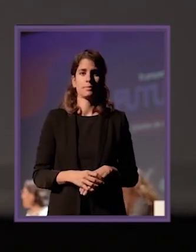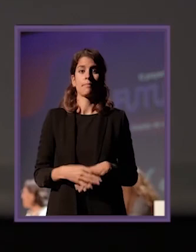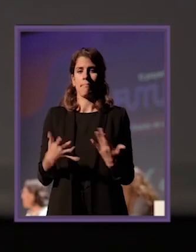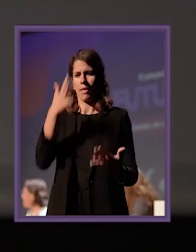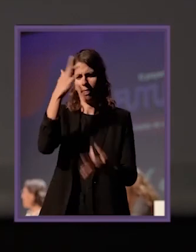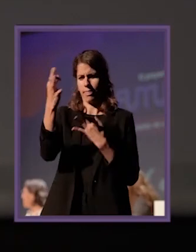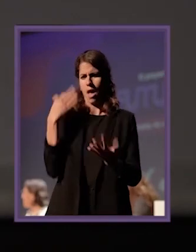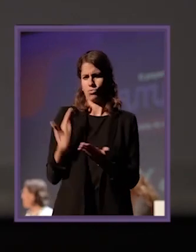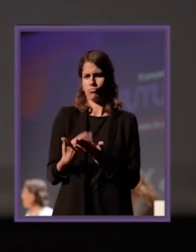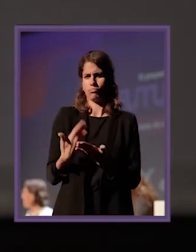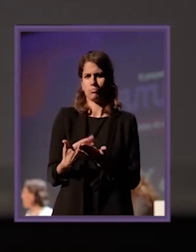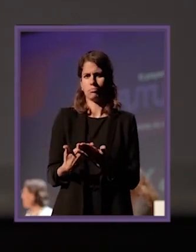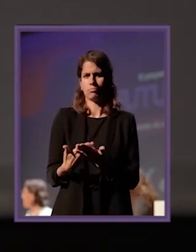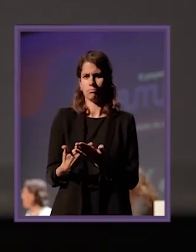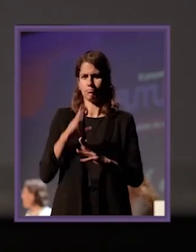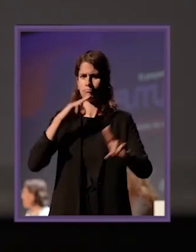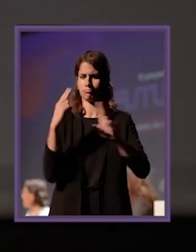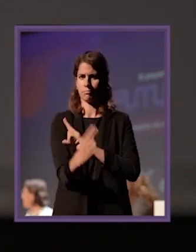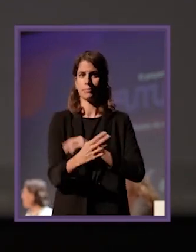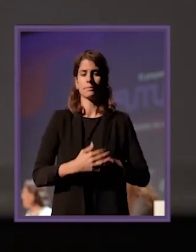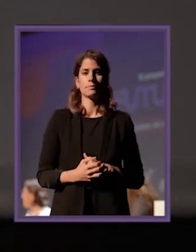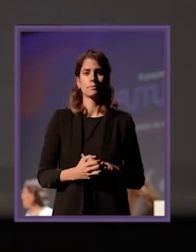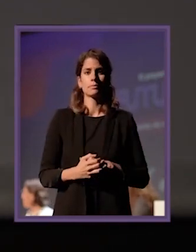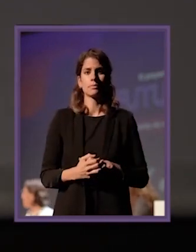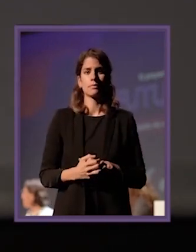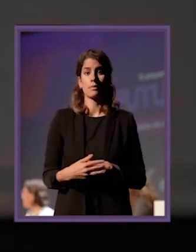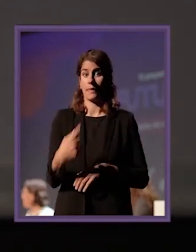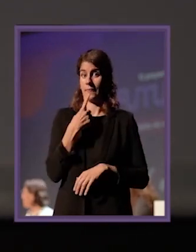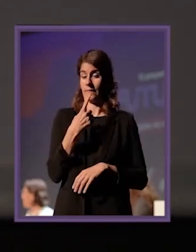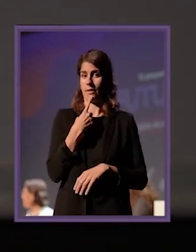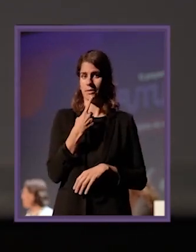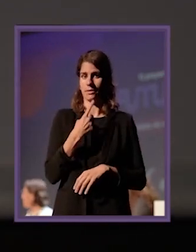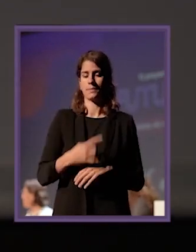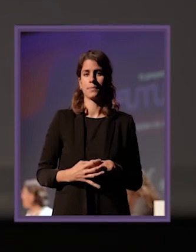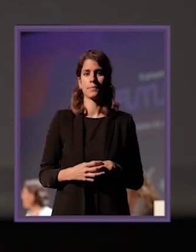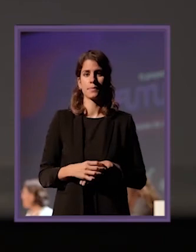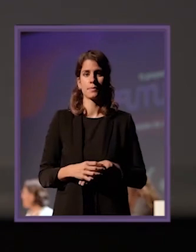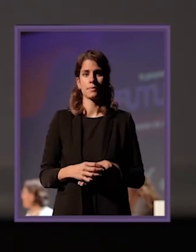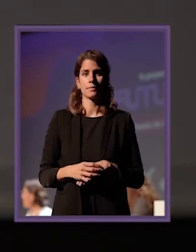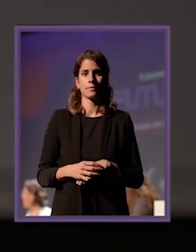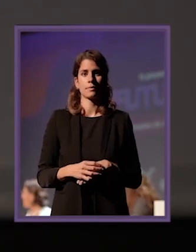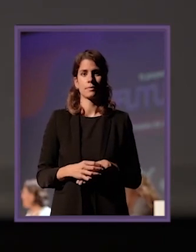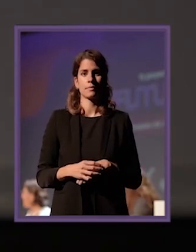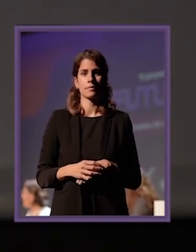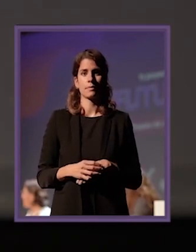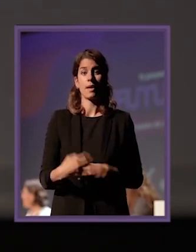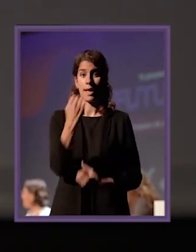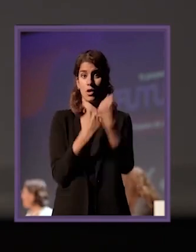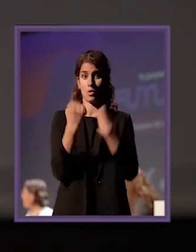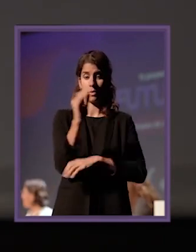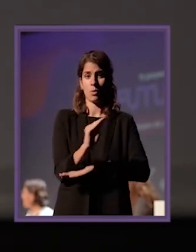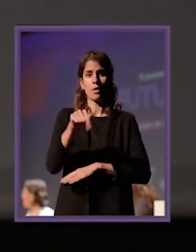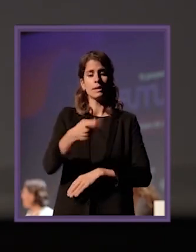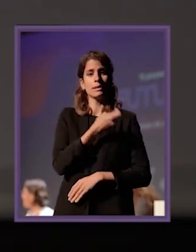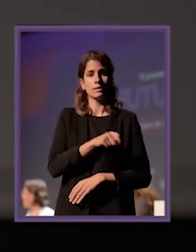datos, rebatiendo con datos, se calcula que la economía de los cuidados en nuestro